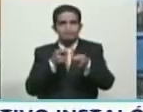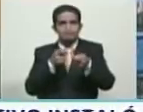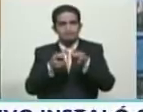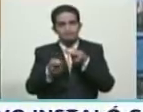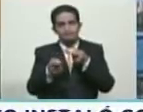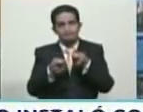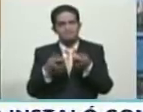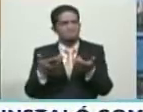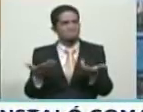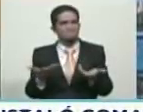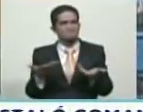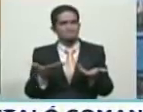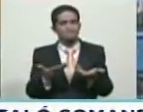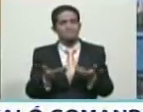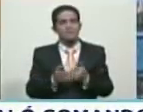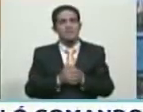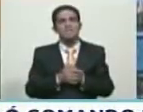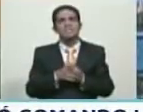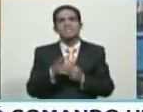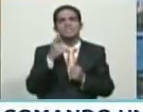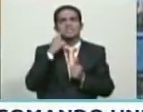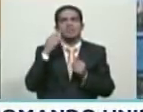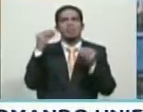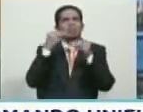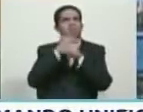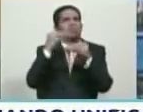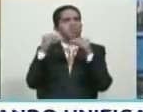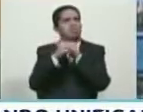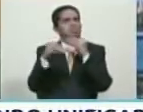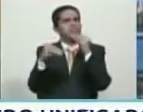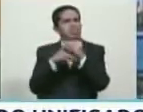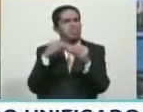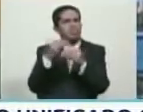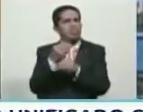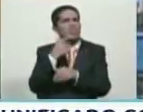una ensarta de contradicciones.